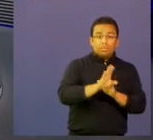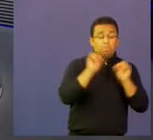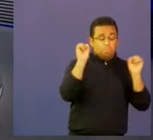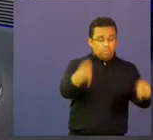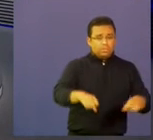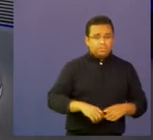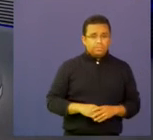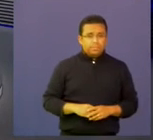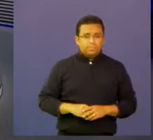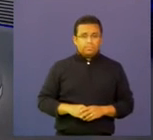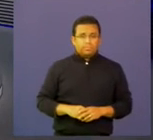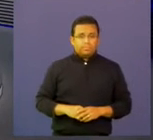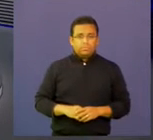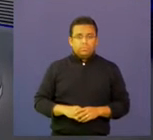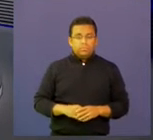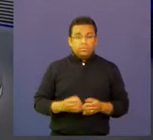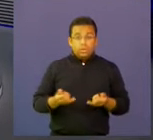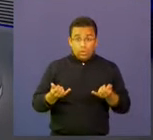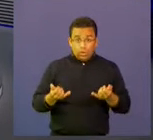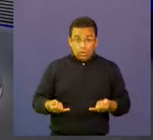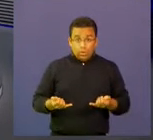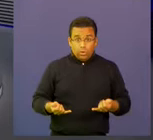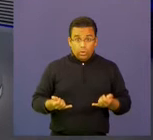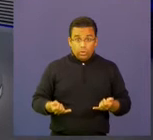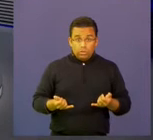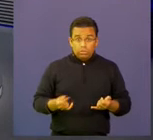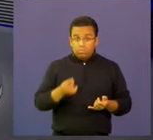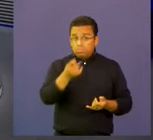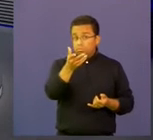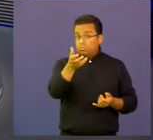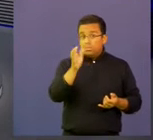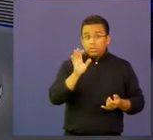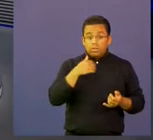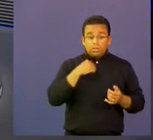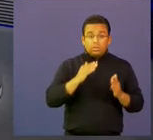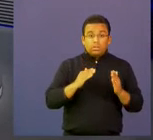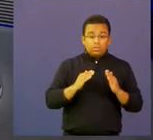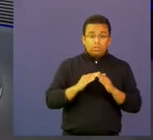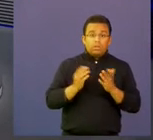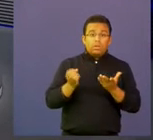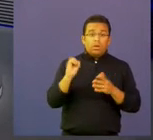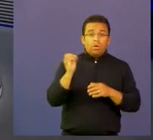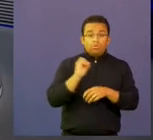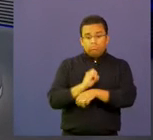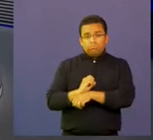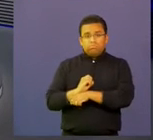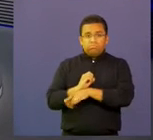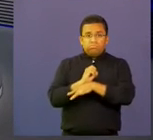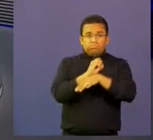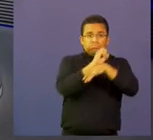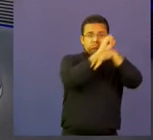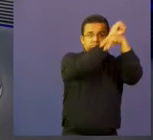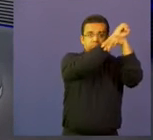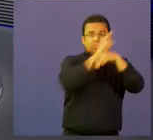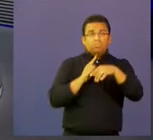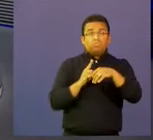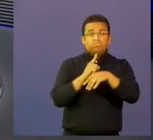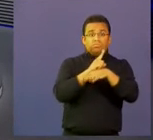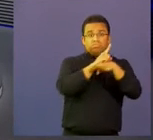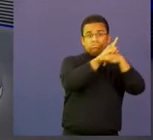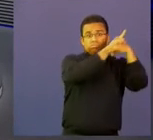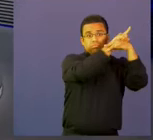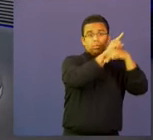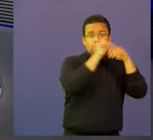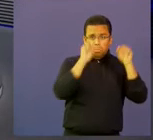software. Hoy en día, el que quiera construir casi que un cohete, un cohete espacial, lo puede construir si se mete